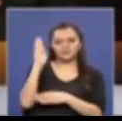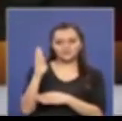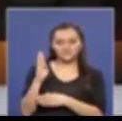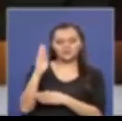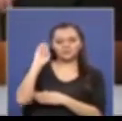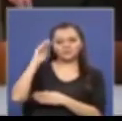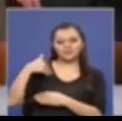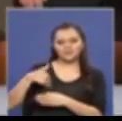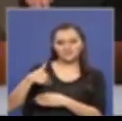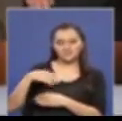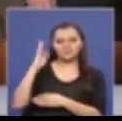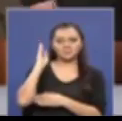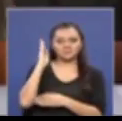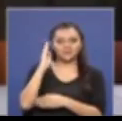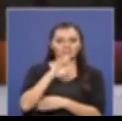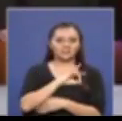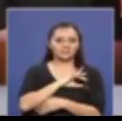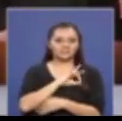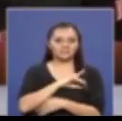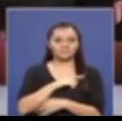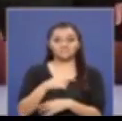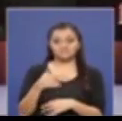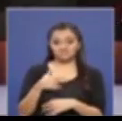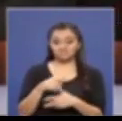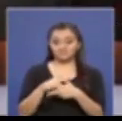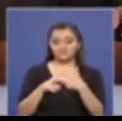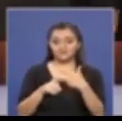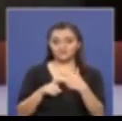creo que tiene tantas mujeres al mando de países.